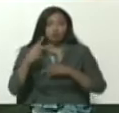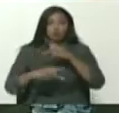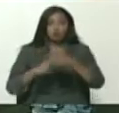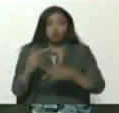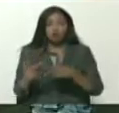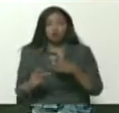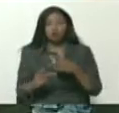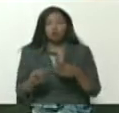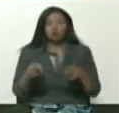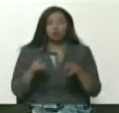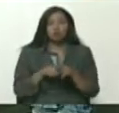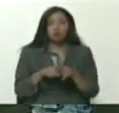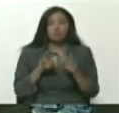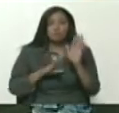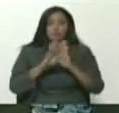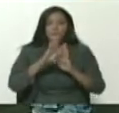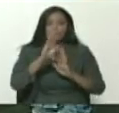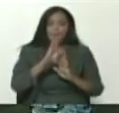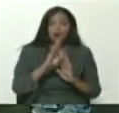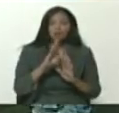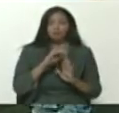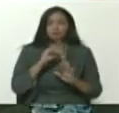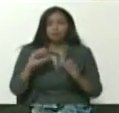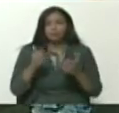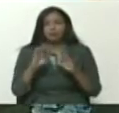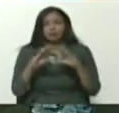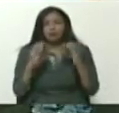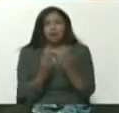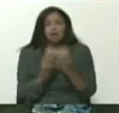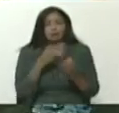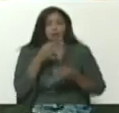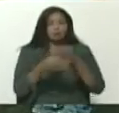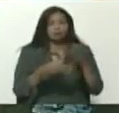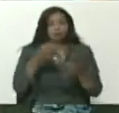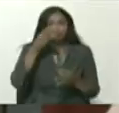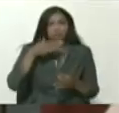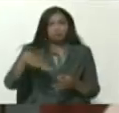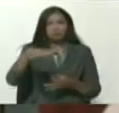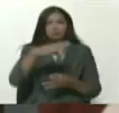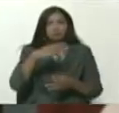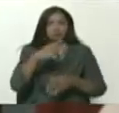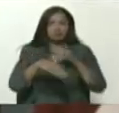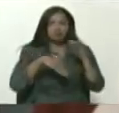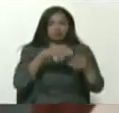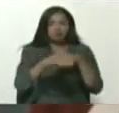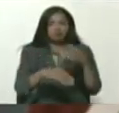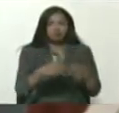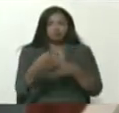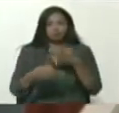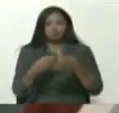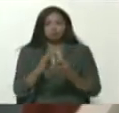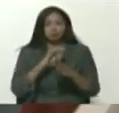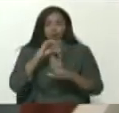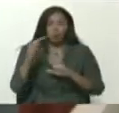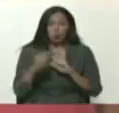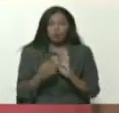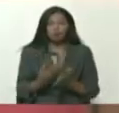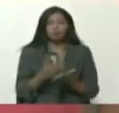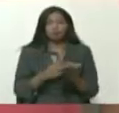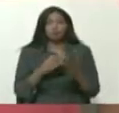producción para el reinicio de clase. María, vamos a explicarle a nuestro pueblo mientras caminamos, por favor. Antes que